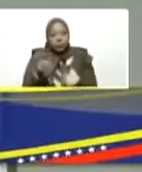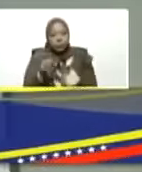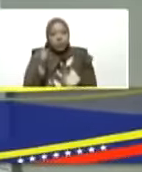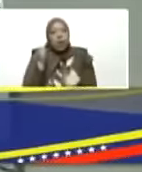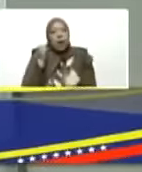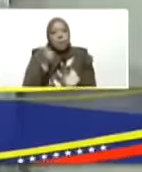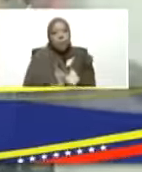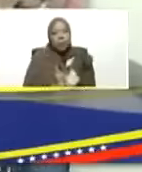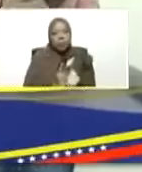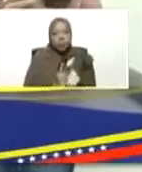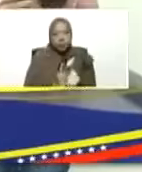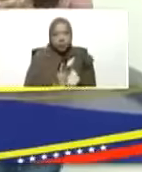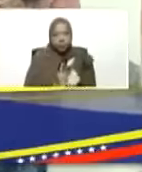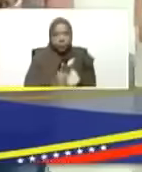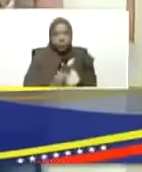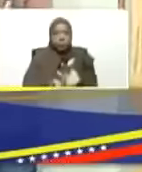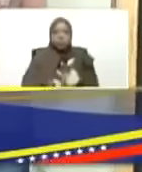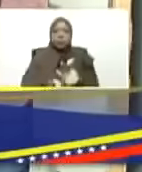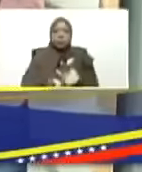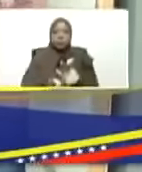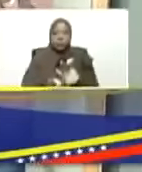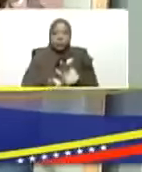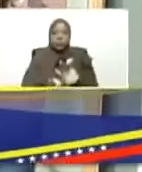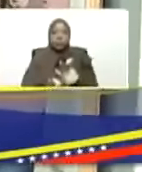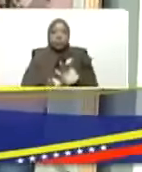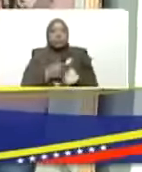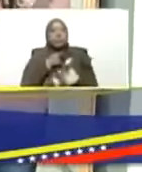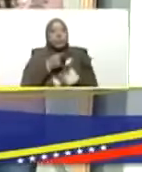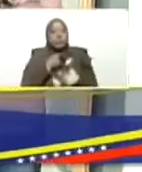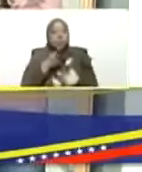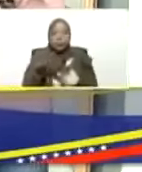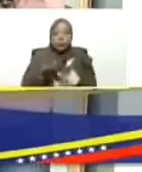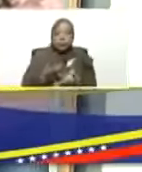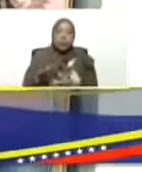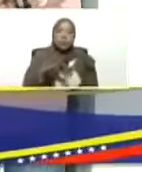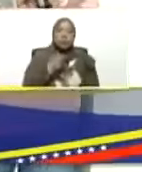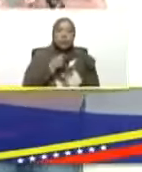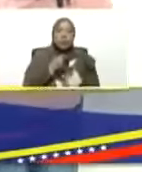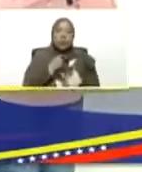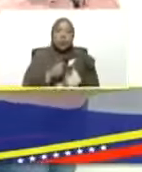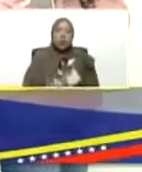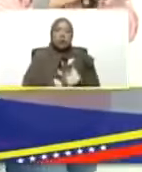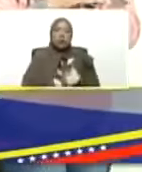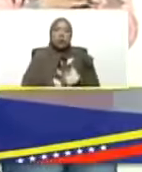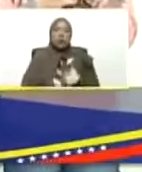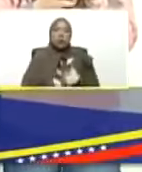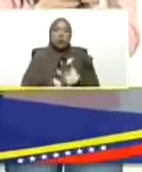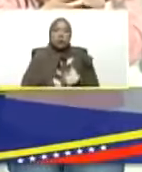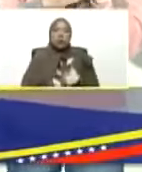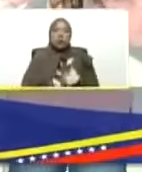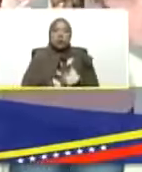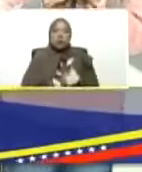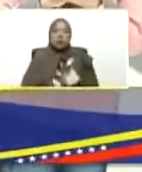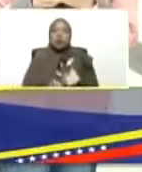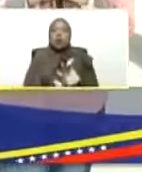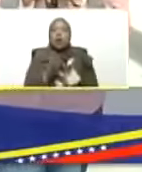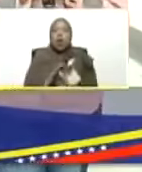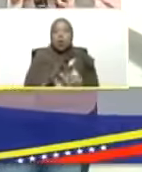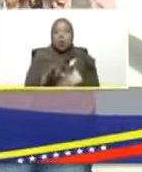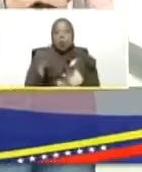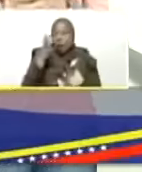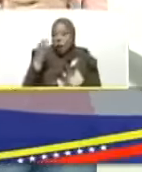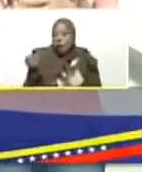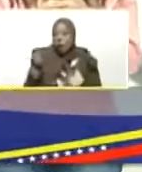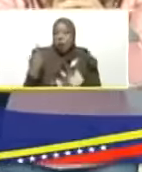que así sea. Y con los servicios... Hay que cuidarlo, me gusta mucho eso que has hablado. Gratuito. Hay que cuidarlo. La cultura del